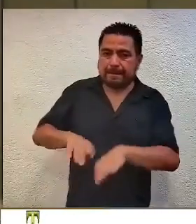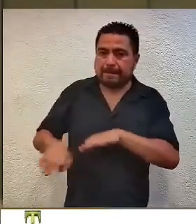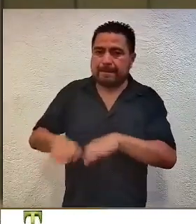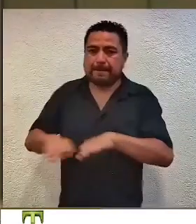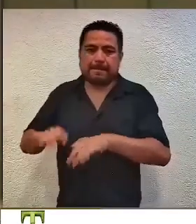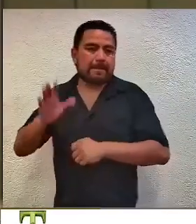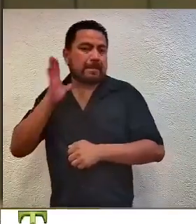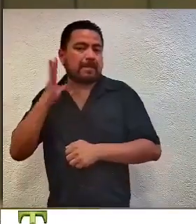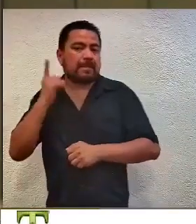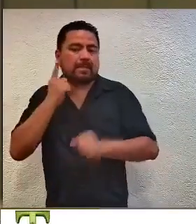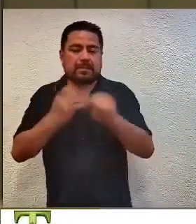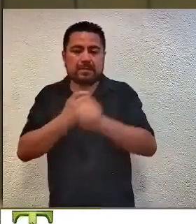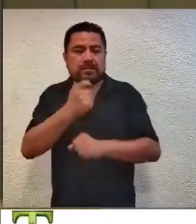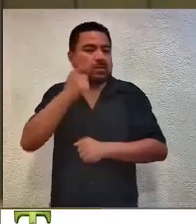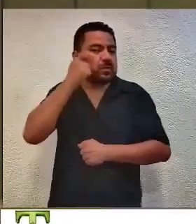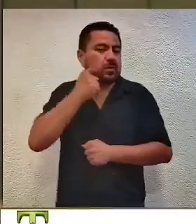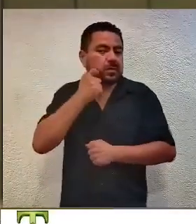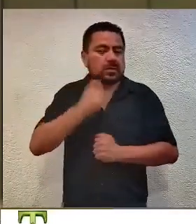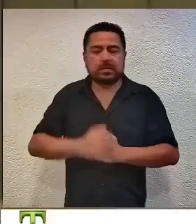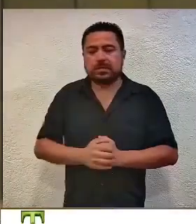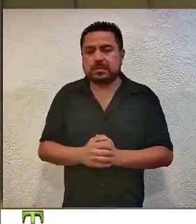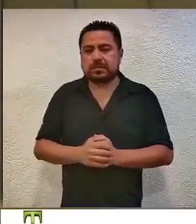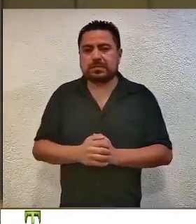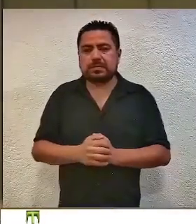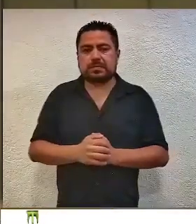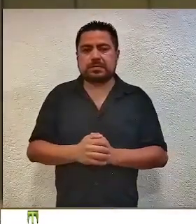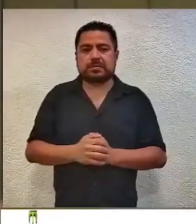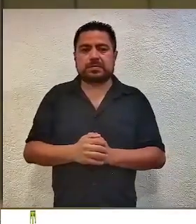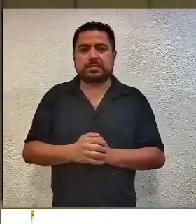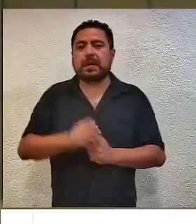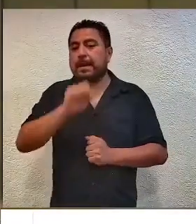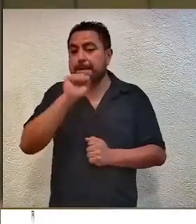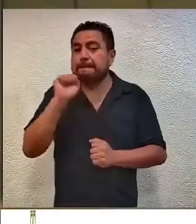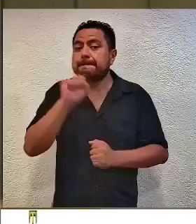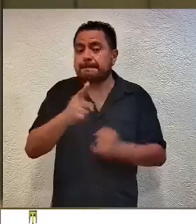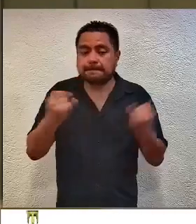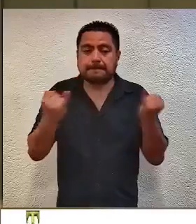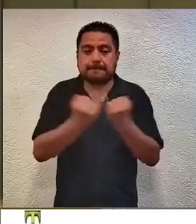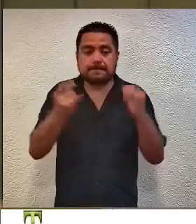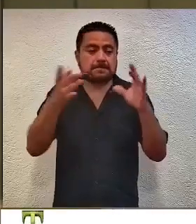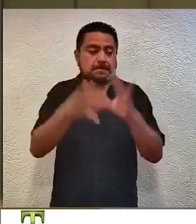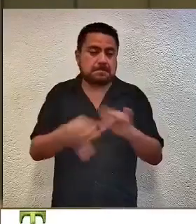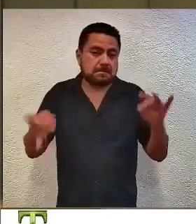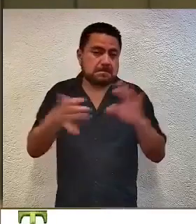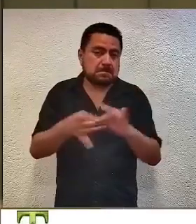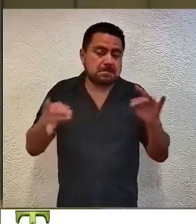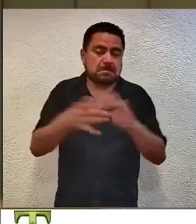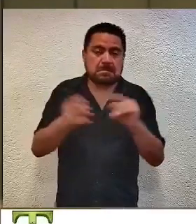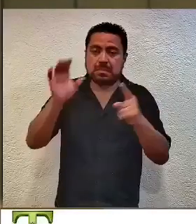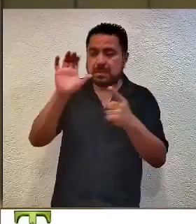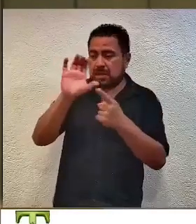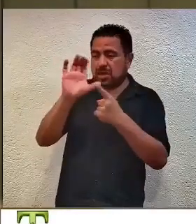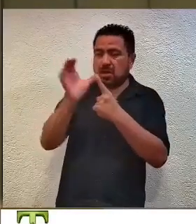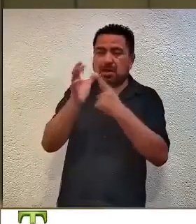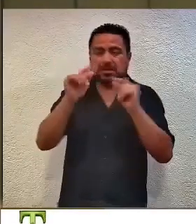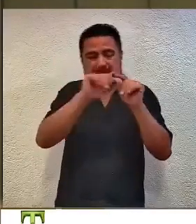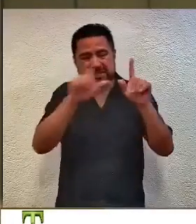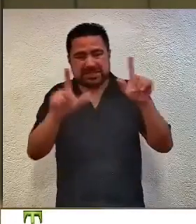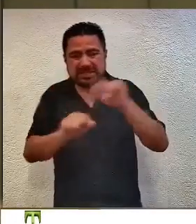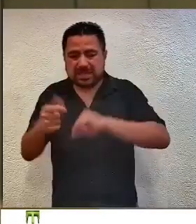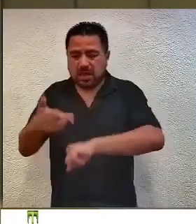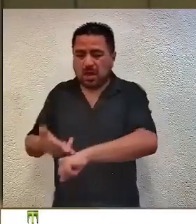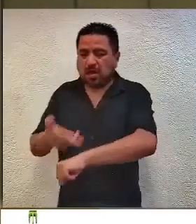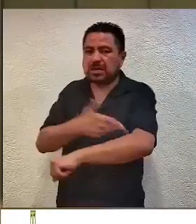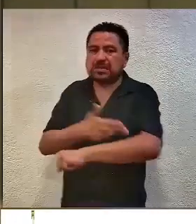del Congreso del Estado de Guerrero. También dice, si bien la Comisión Nacional de Honestidad y